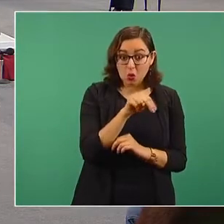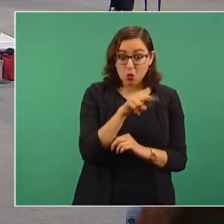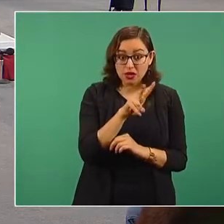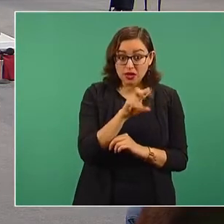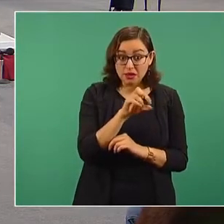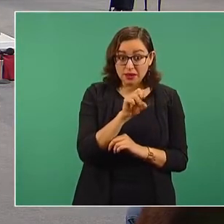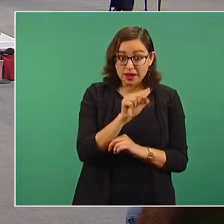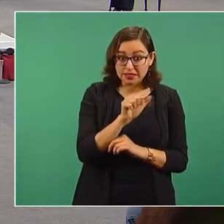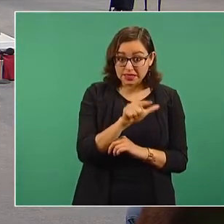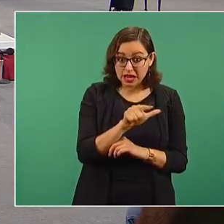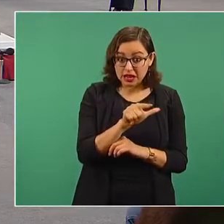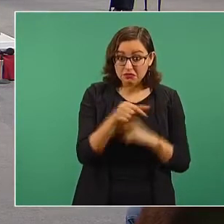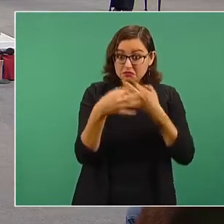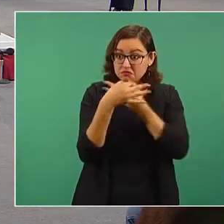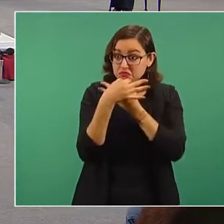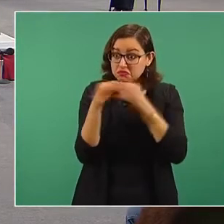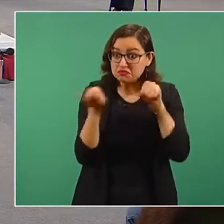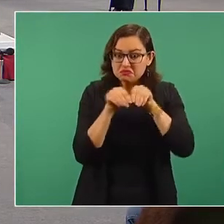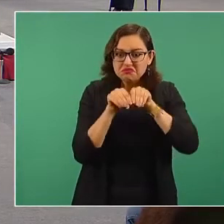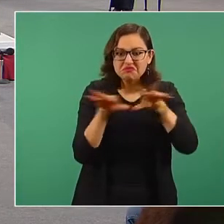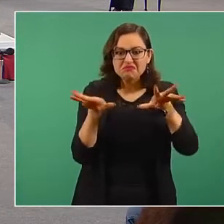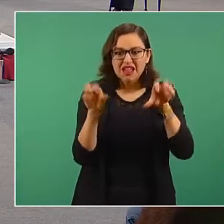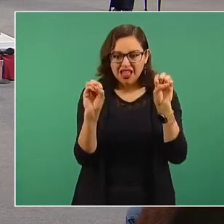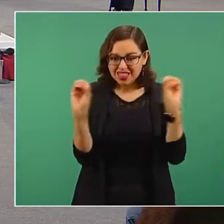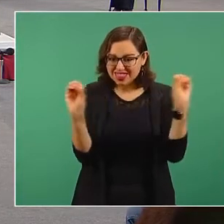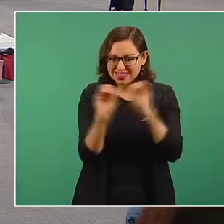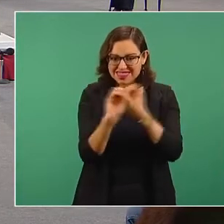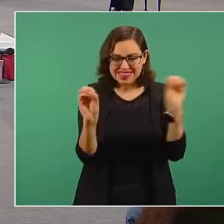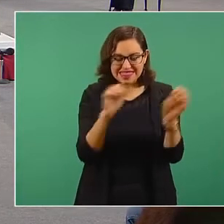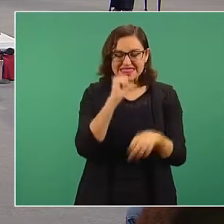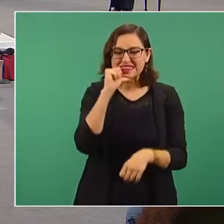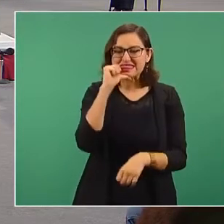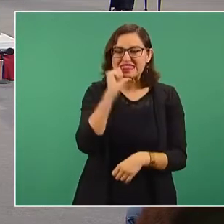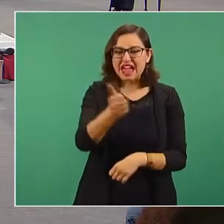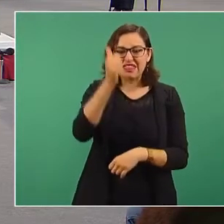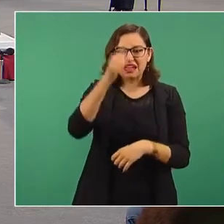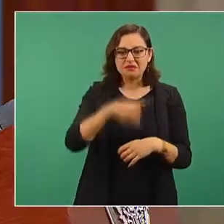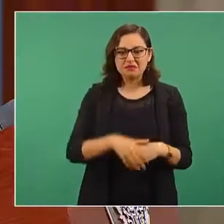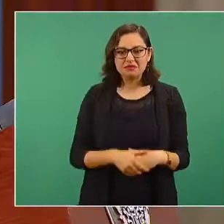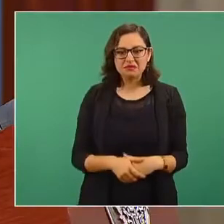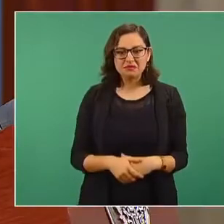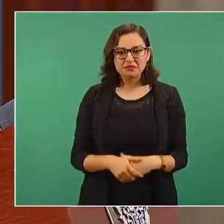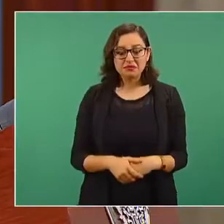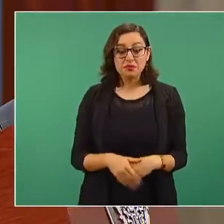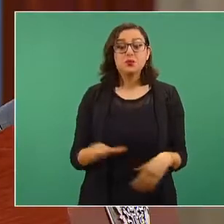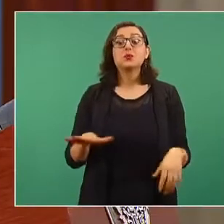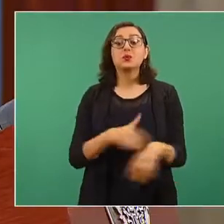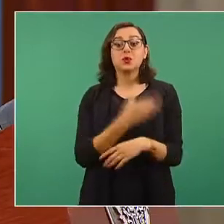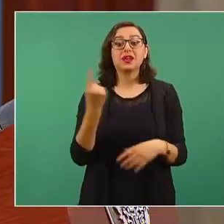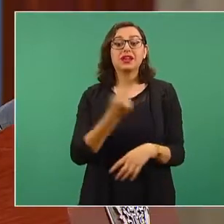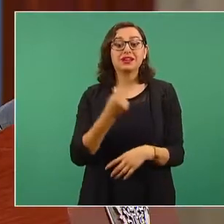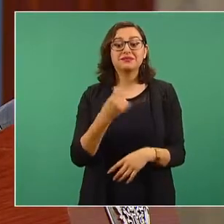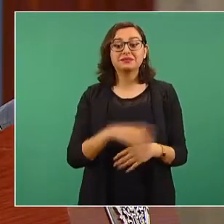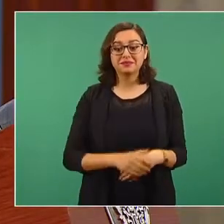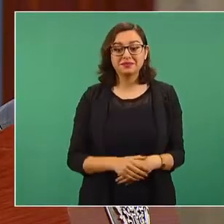Pero desde su fundación tenía que ver con las empresas extranjeras,